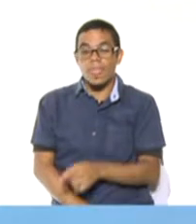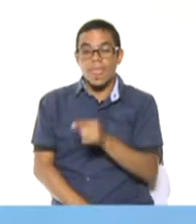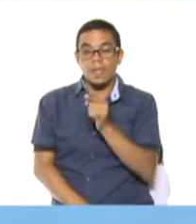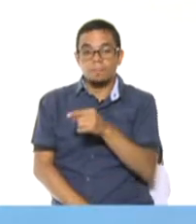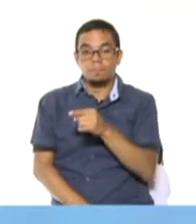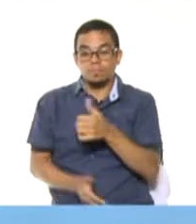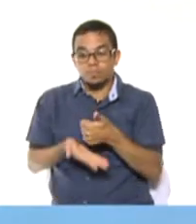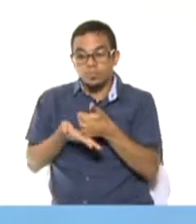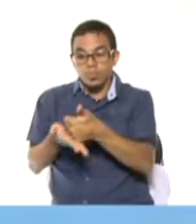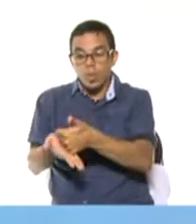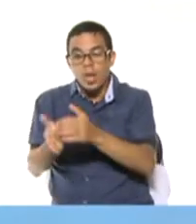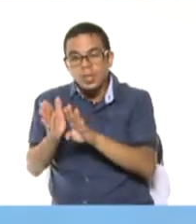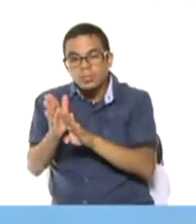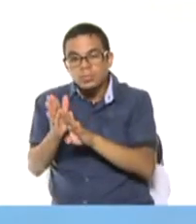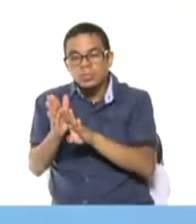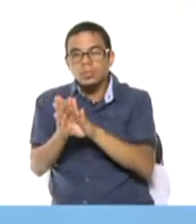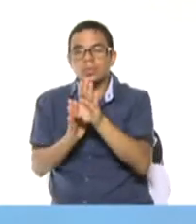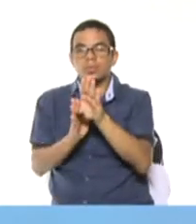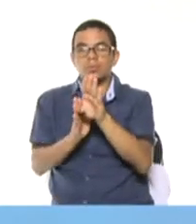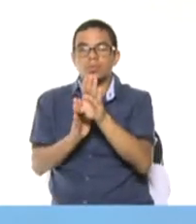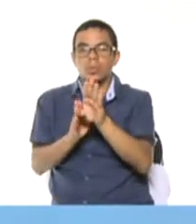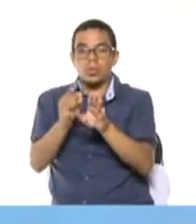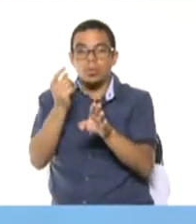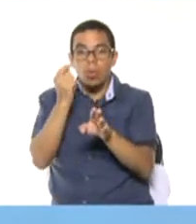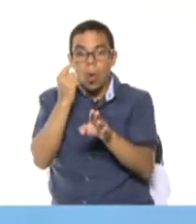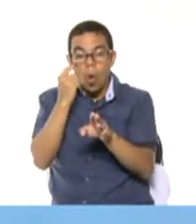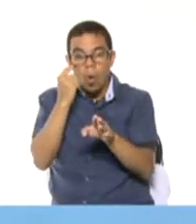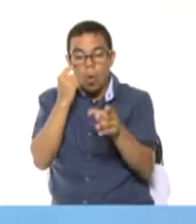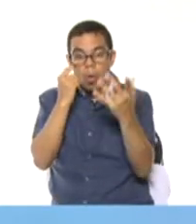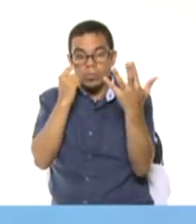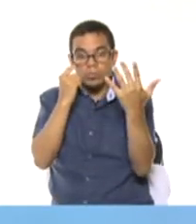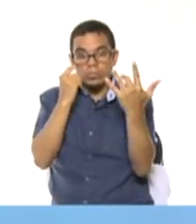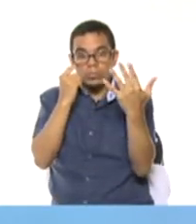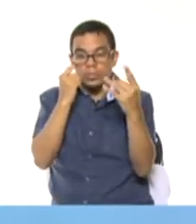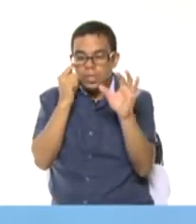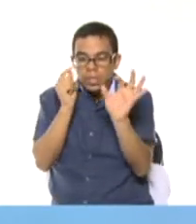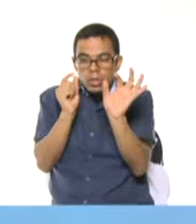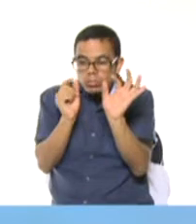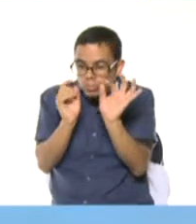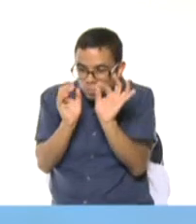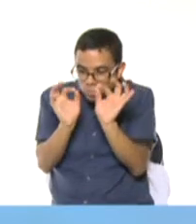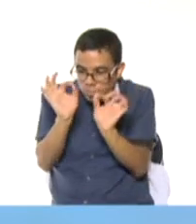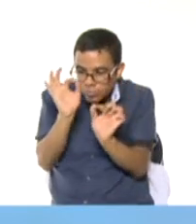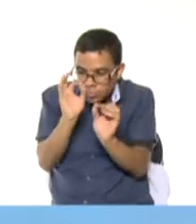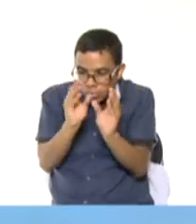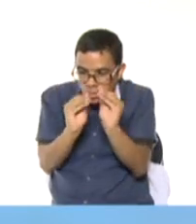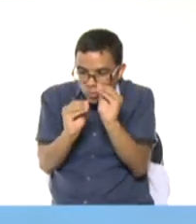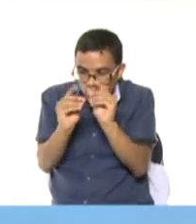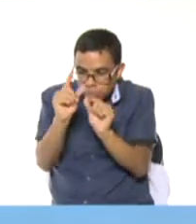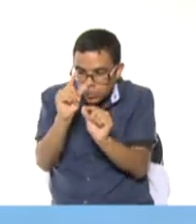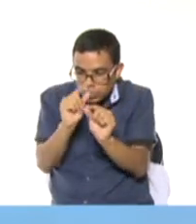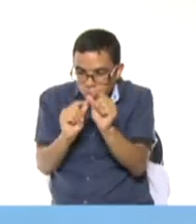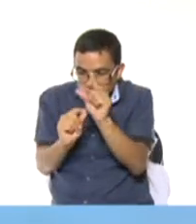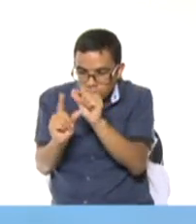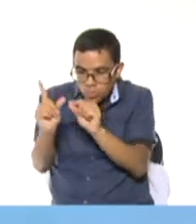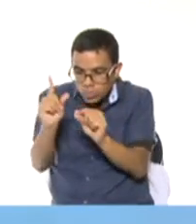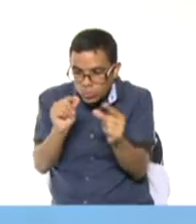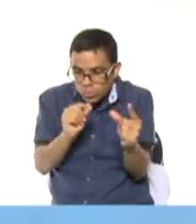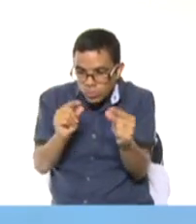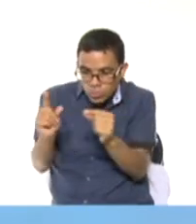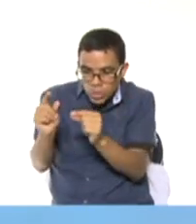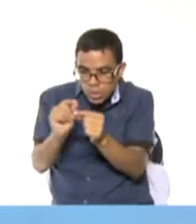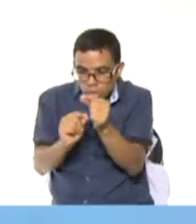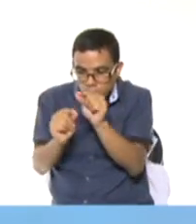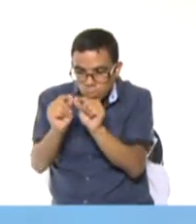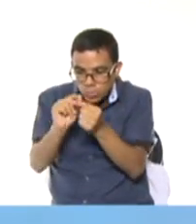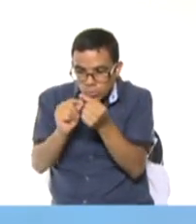a tener el desarrollo óculo-manual de aprehensión y lo va a ayudar y a favorecer en el